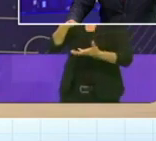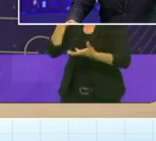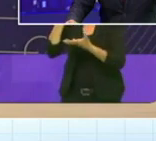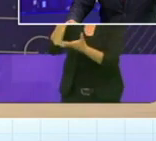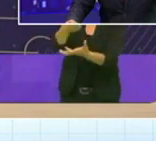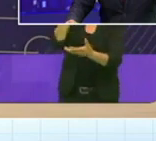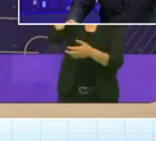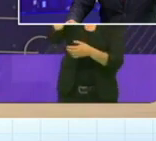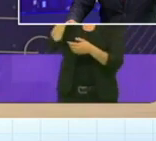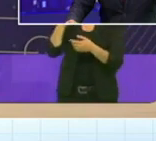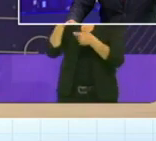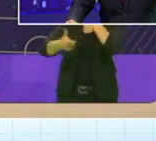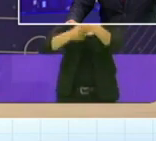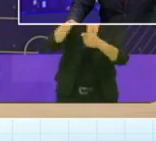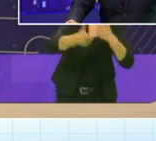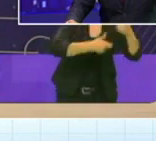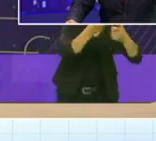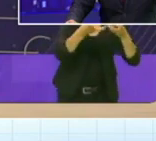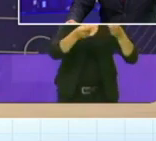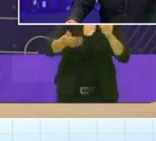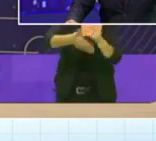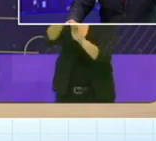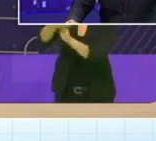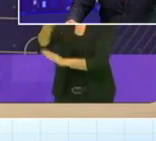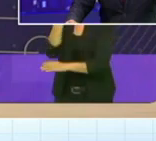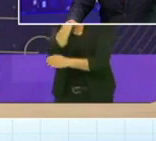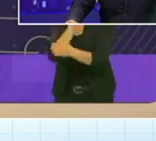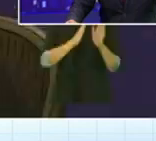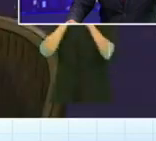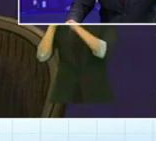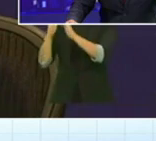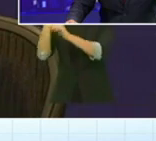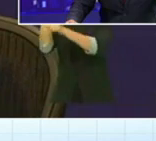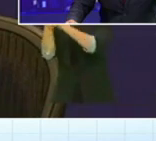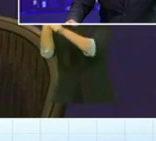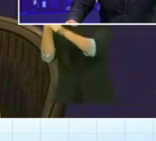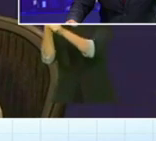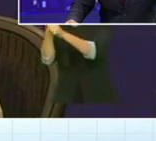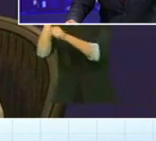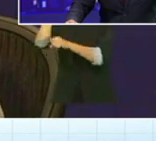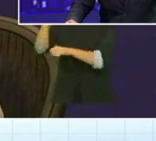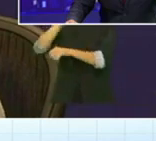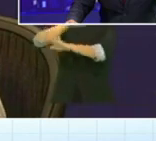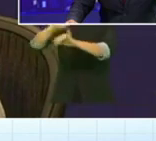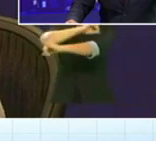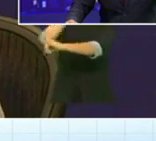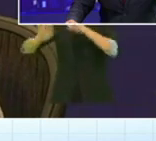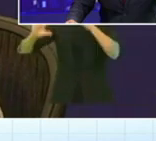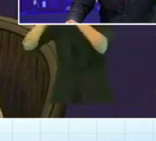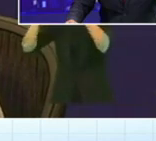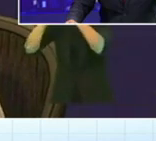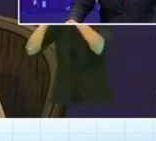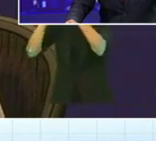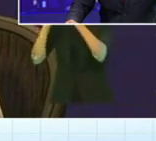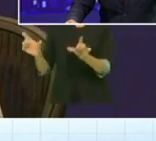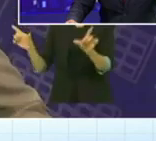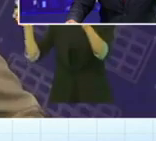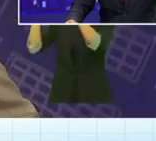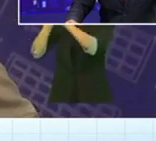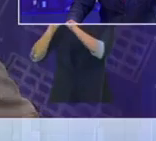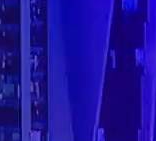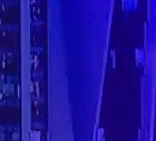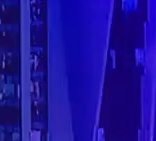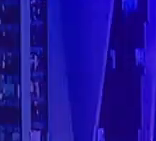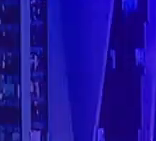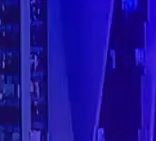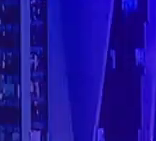y Cuando bajas al siguiente nivel Oye conoces En qué Distrito vive y quiénes son las candidaturas a tu a tu Distrito por el congreso